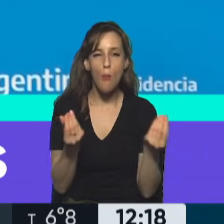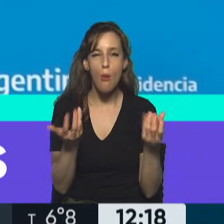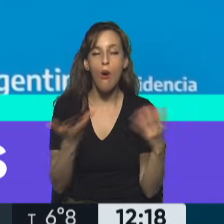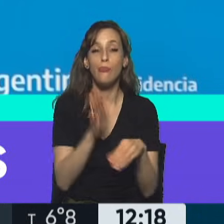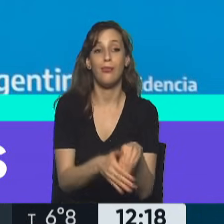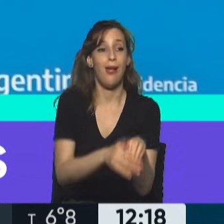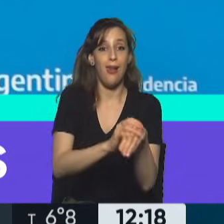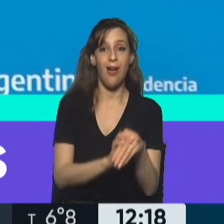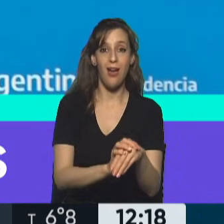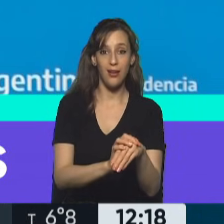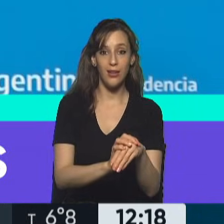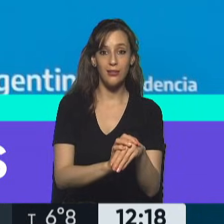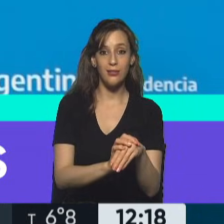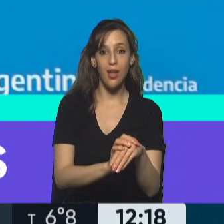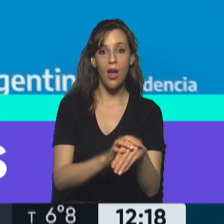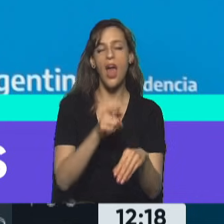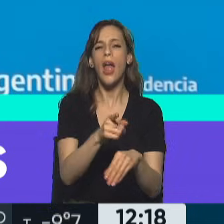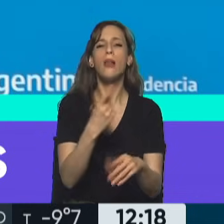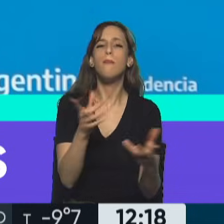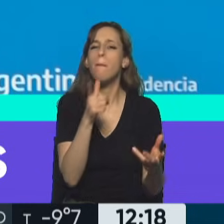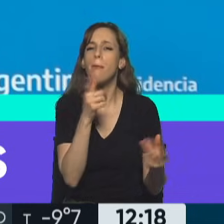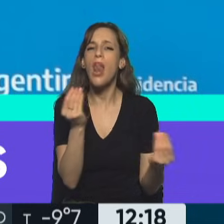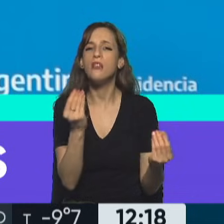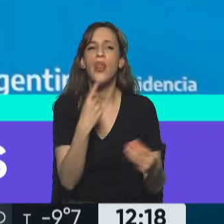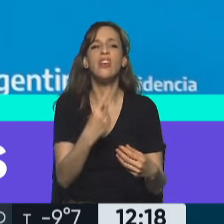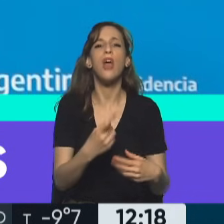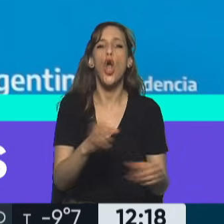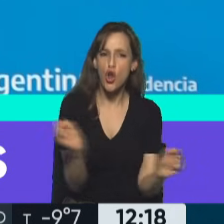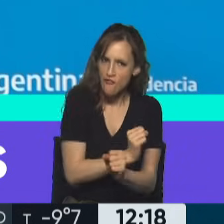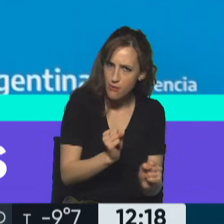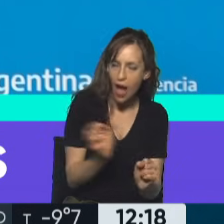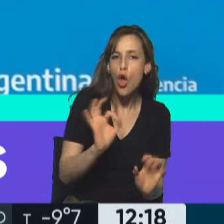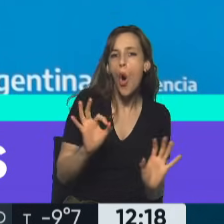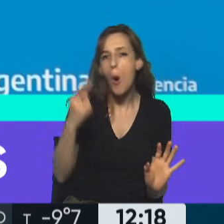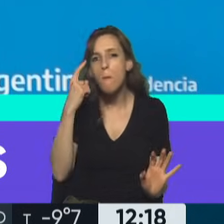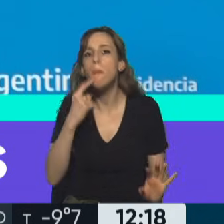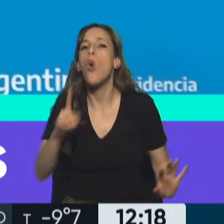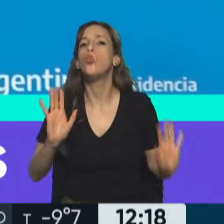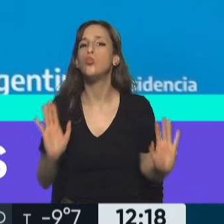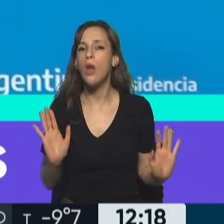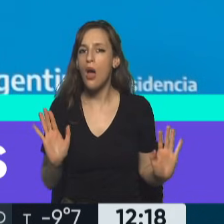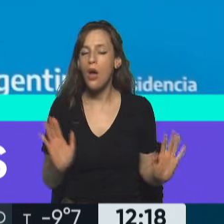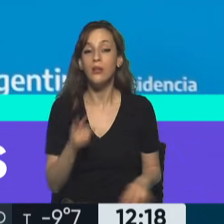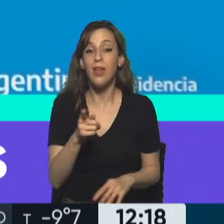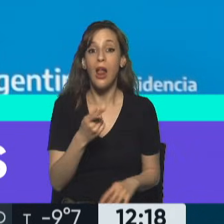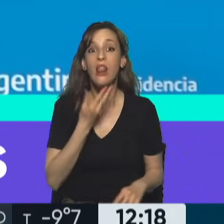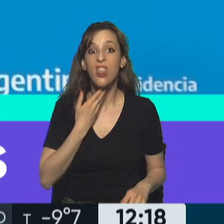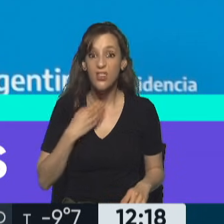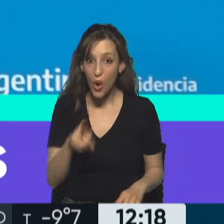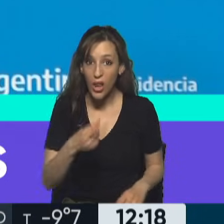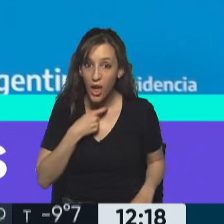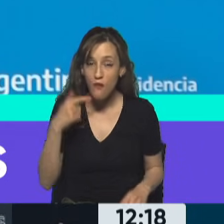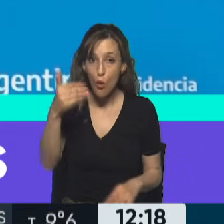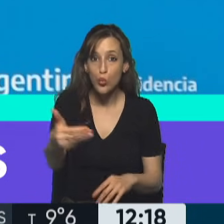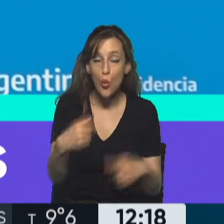Rodríguez Larreta es un diagnóstico o un deseo. Y la verdad es que un diagnóstico no es, porque esa no es la realidad, y si es un deseo, es un problema para los argentinos y